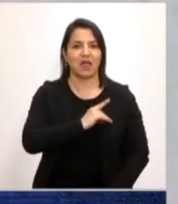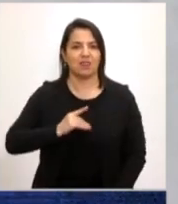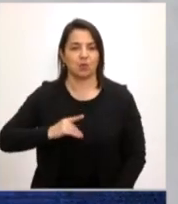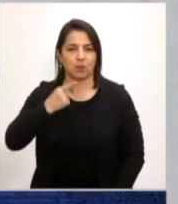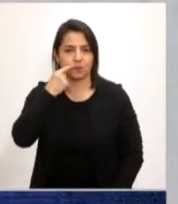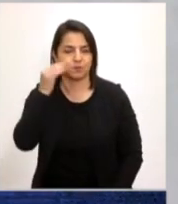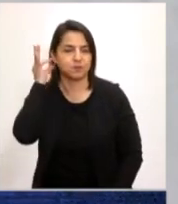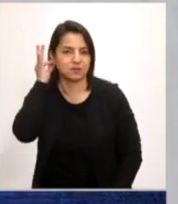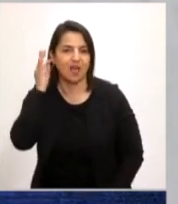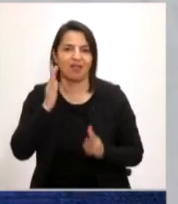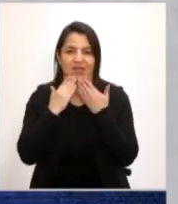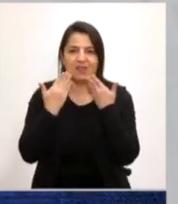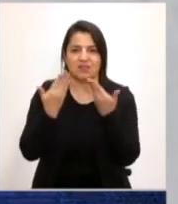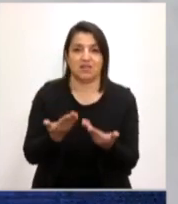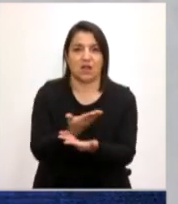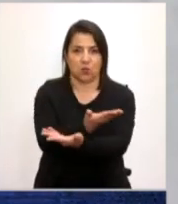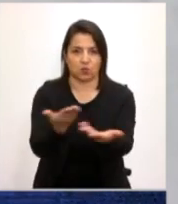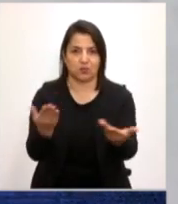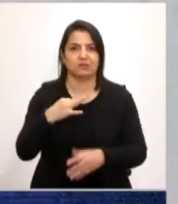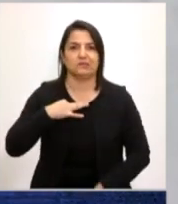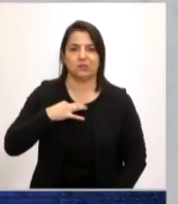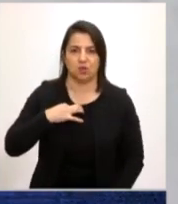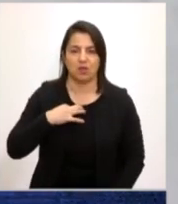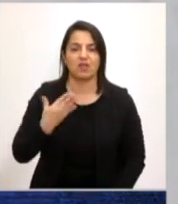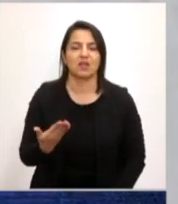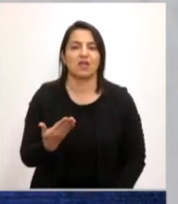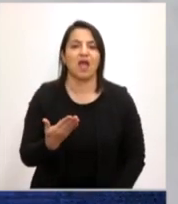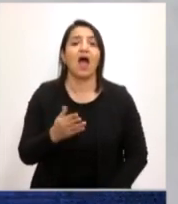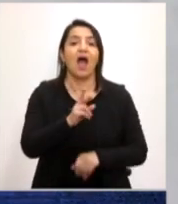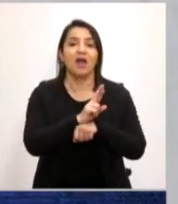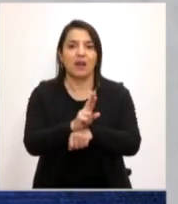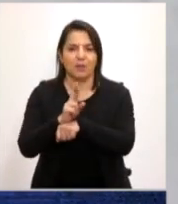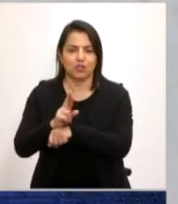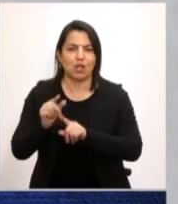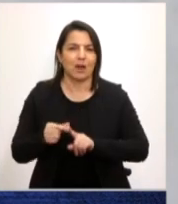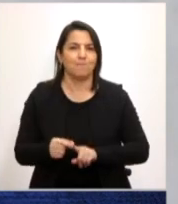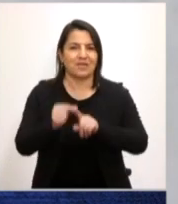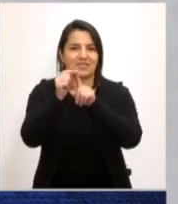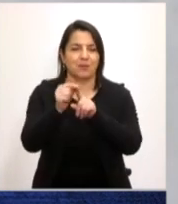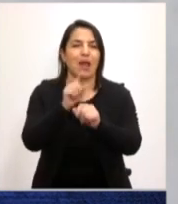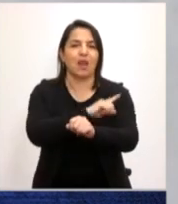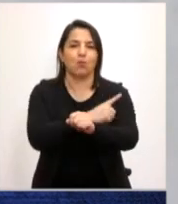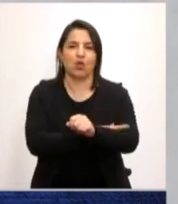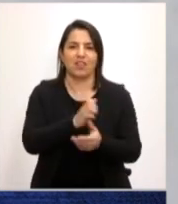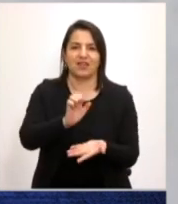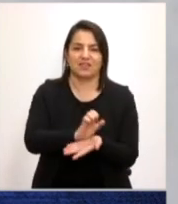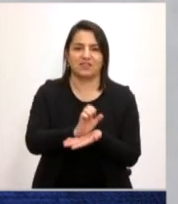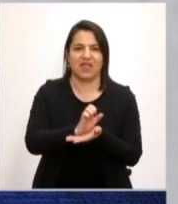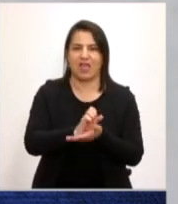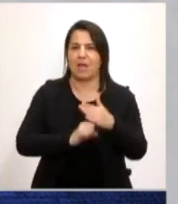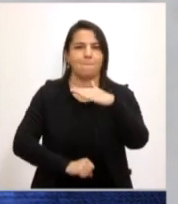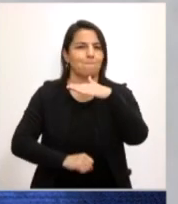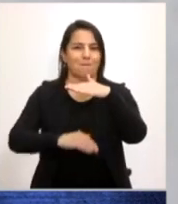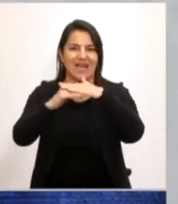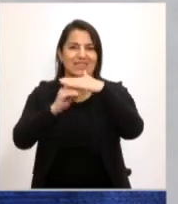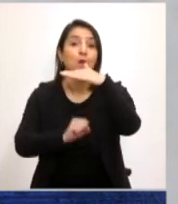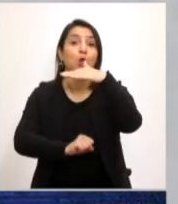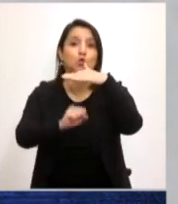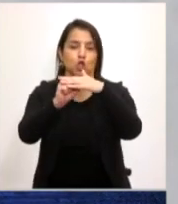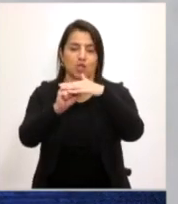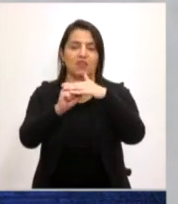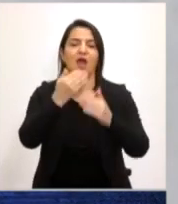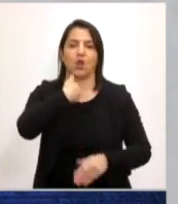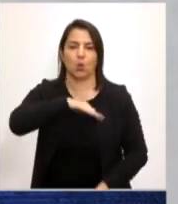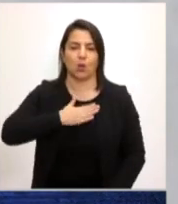Diputados, entregar a la ciudadanía, a los representantes de los principales poderes del Estado y a la más alta autoridad de nuestra nación, nuestro